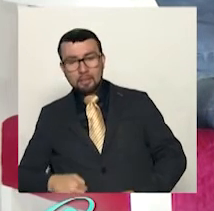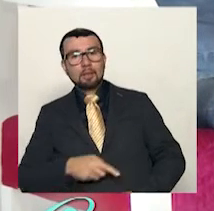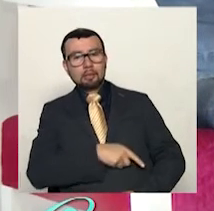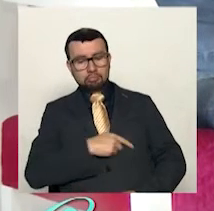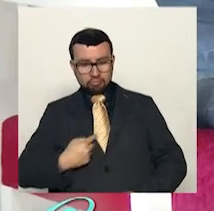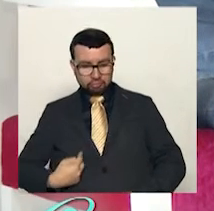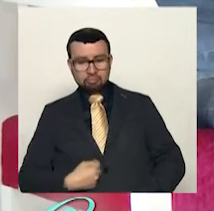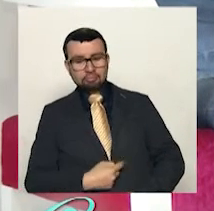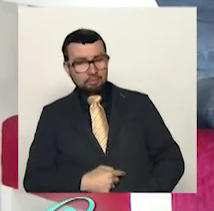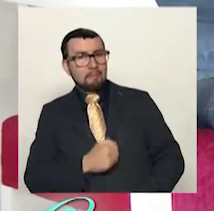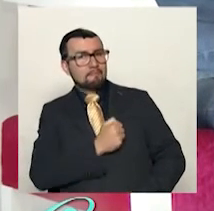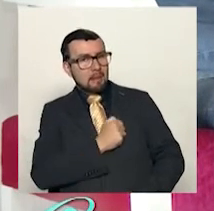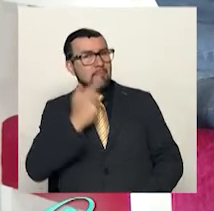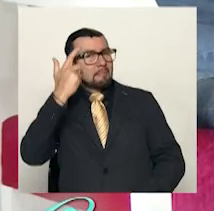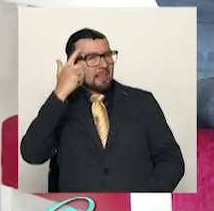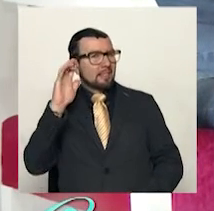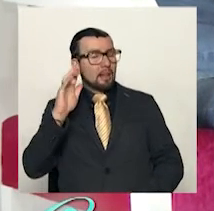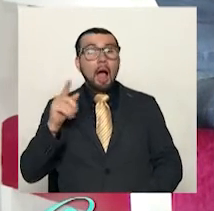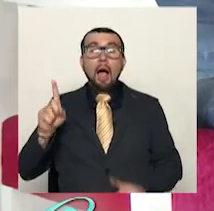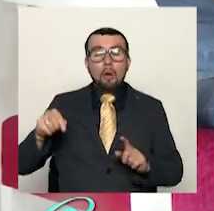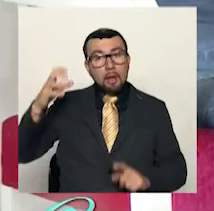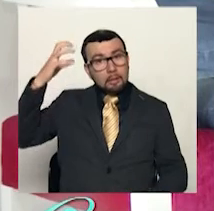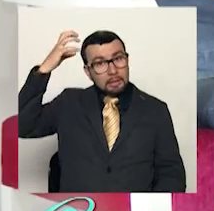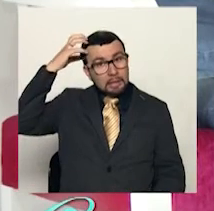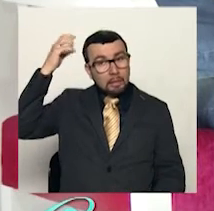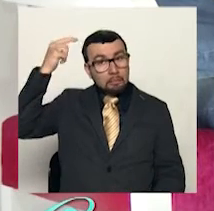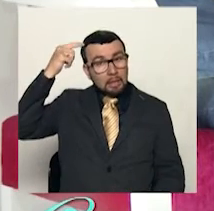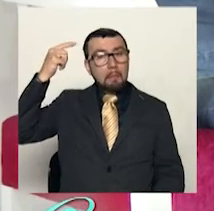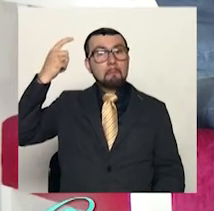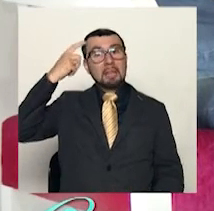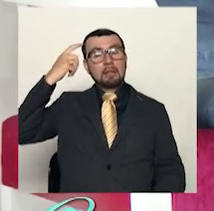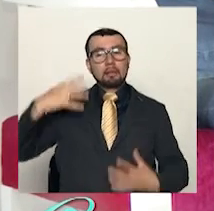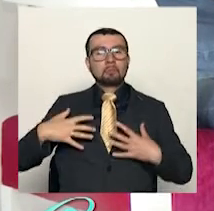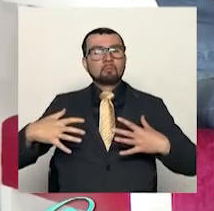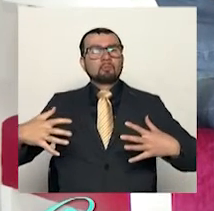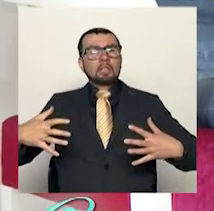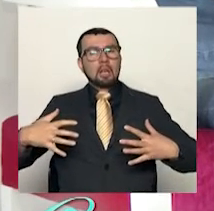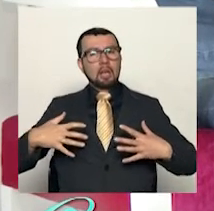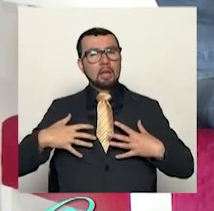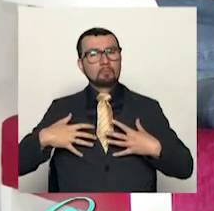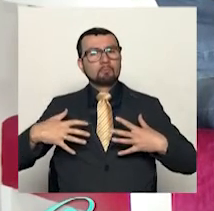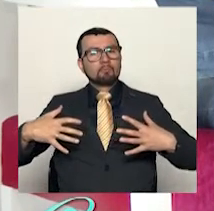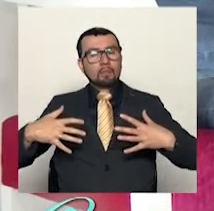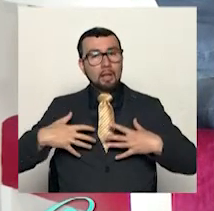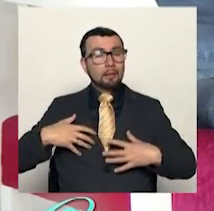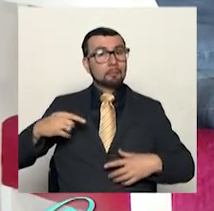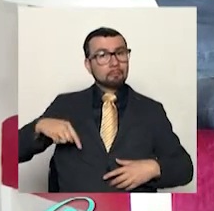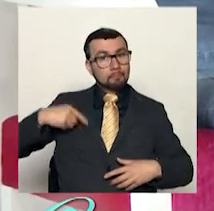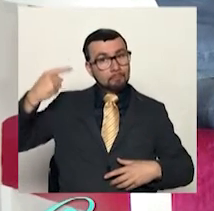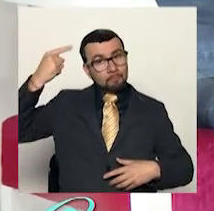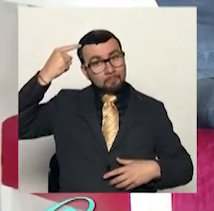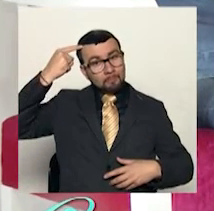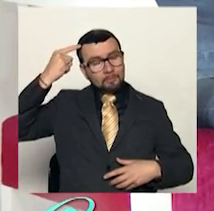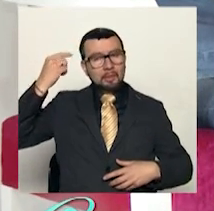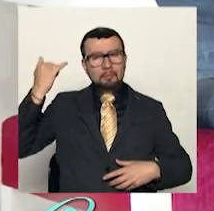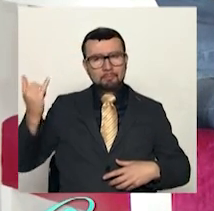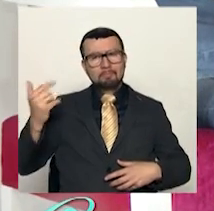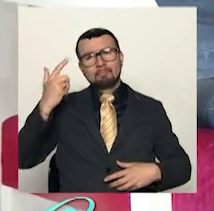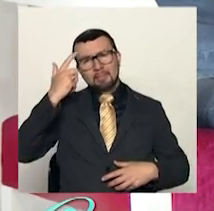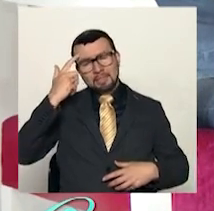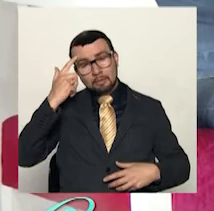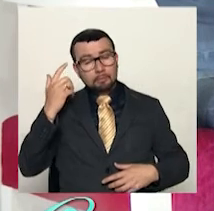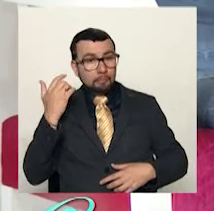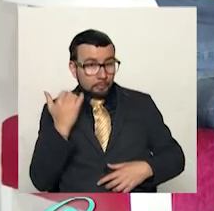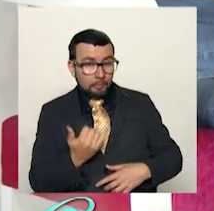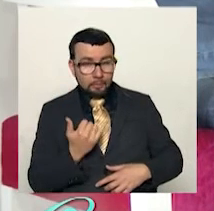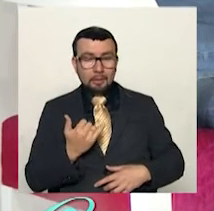digestivo y el cerebro era la parte donde se oxigenaba, inclusive eso se pensaba, que el cerebro se oxigenaba, que la sangre se